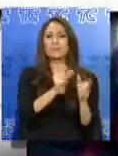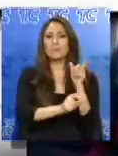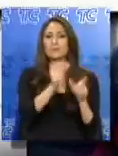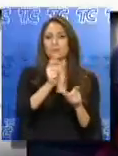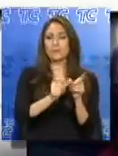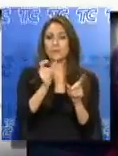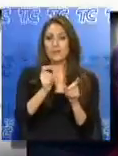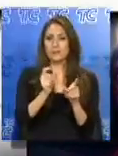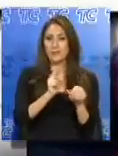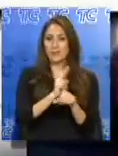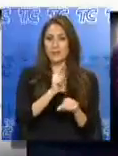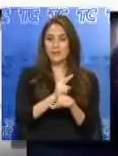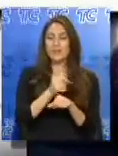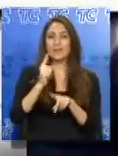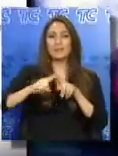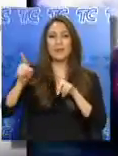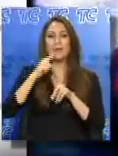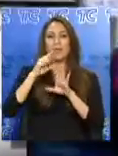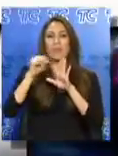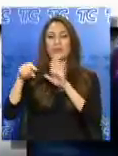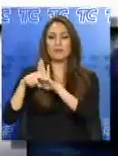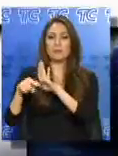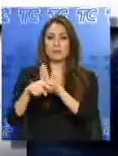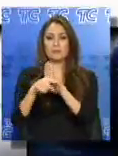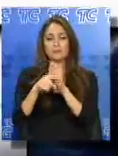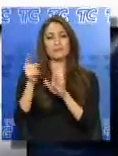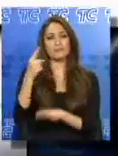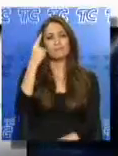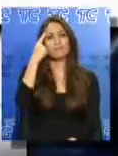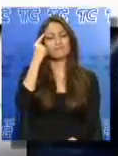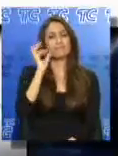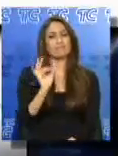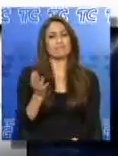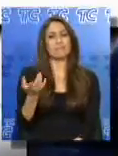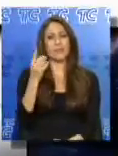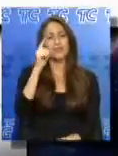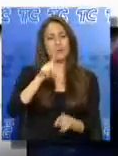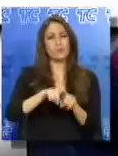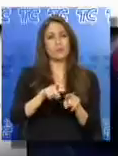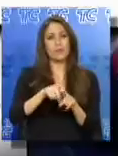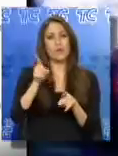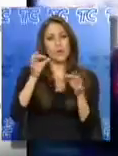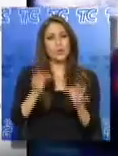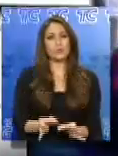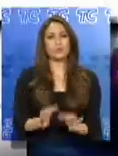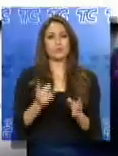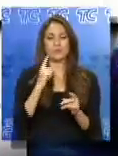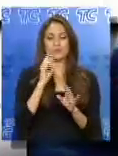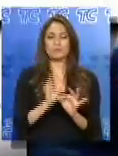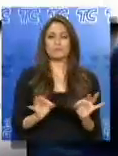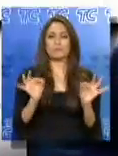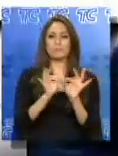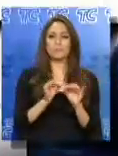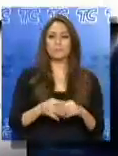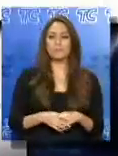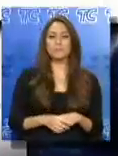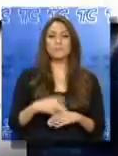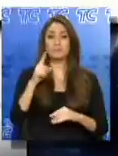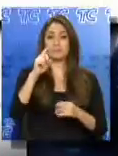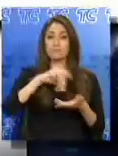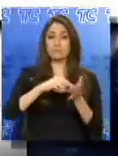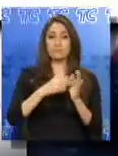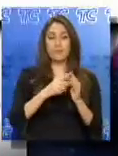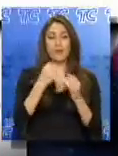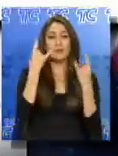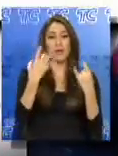obra pública o especulación. Es lo más coherente que hemos hecho para tener un país menos injusto. La intolerable desigualdad entre